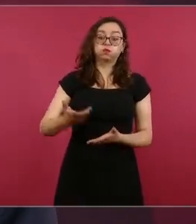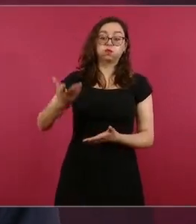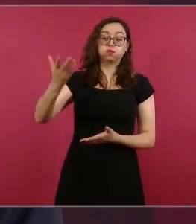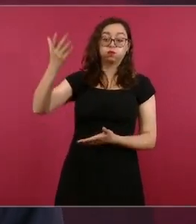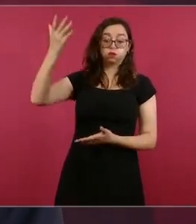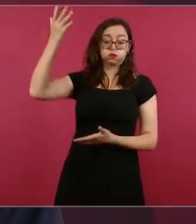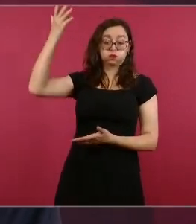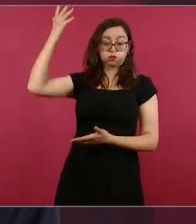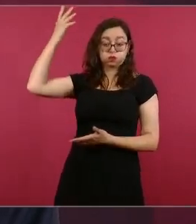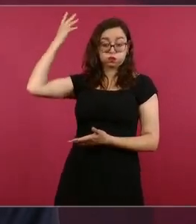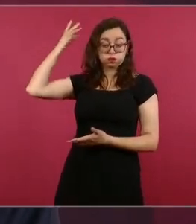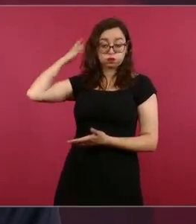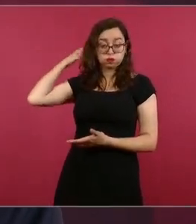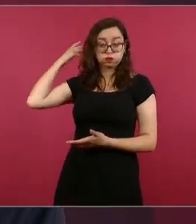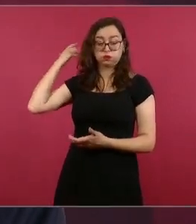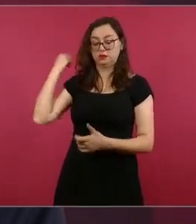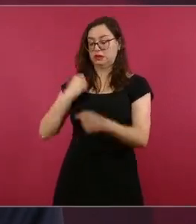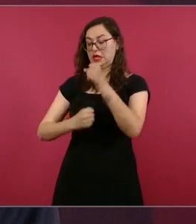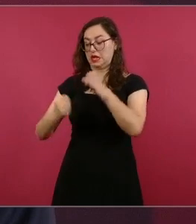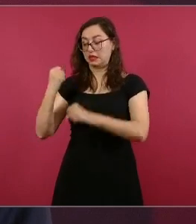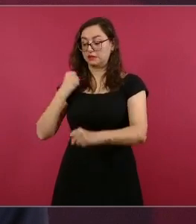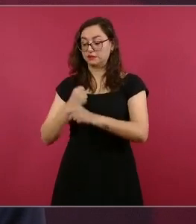dicho, el petróleo,